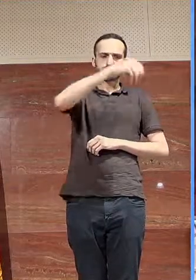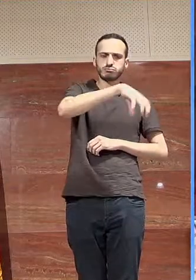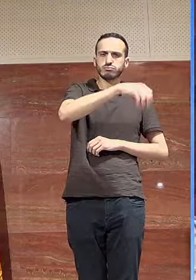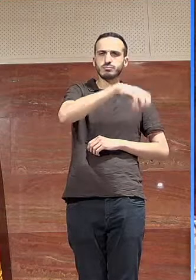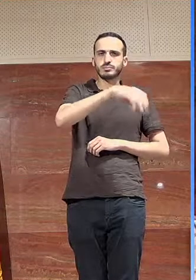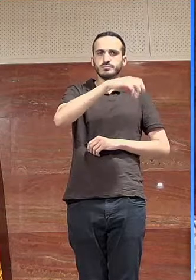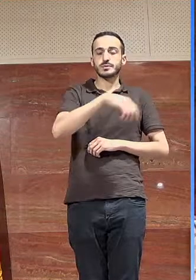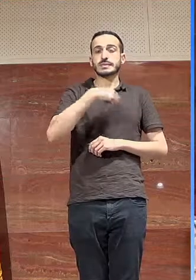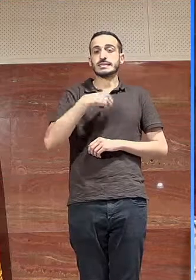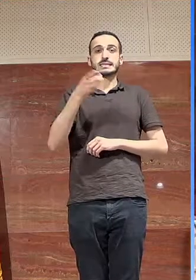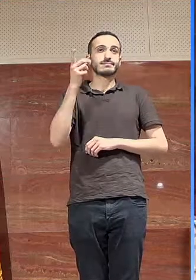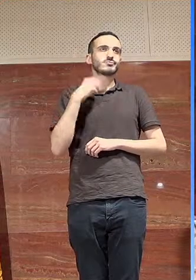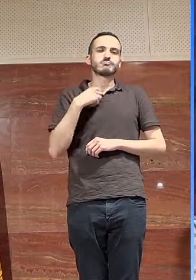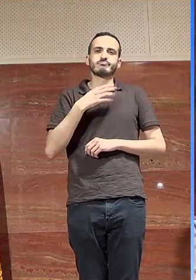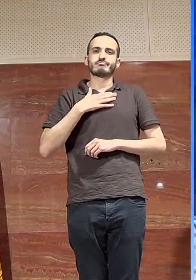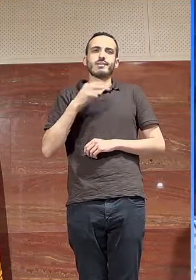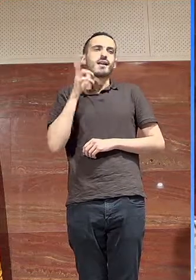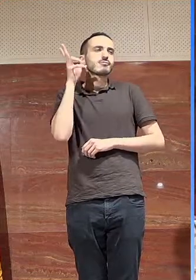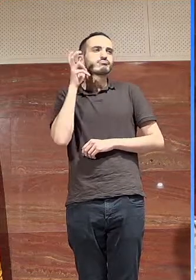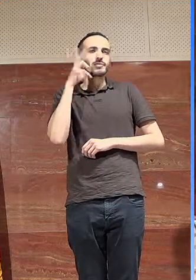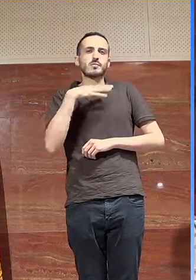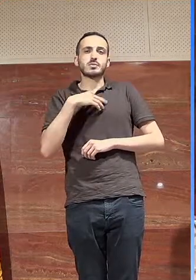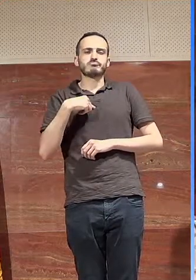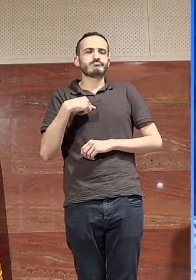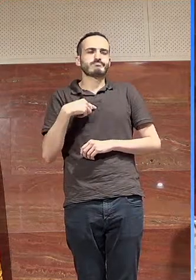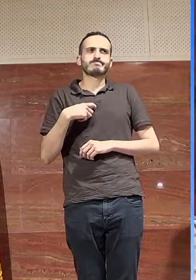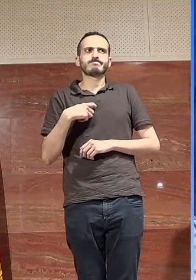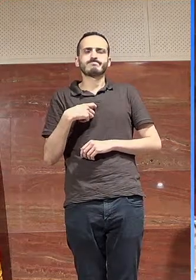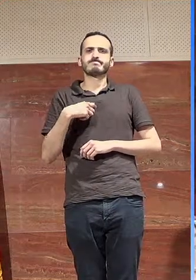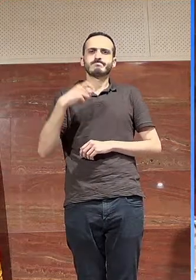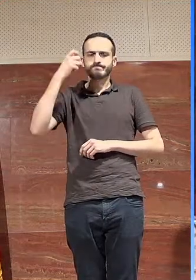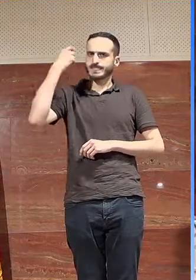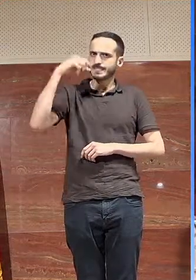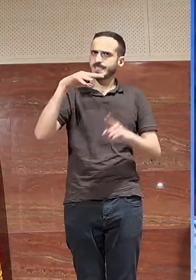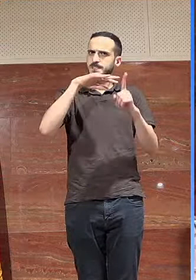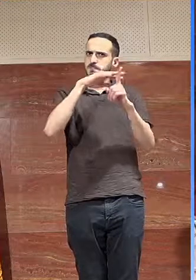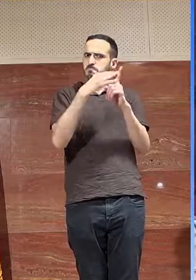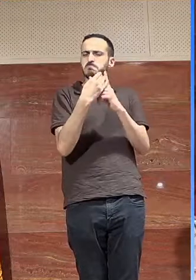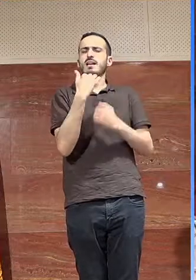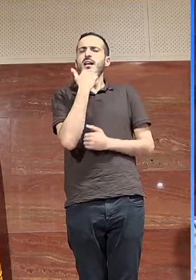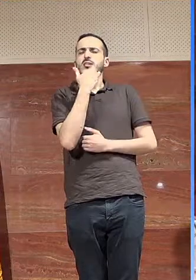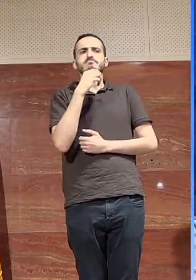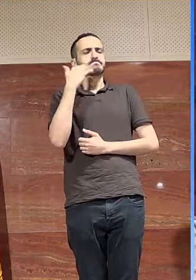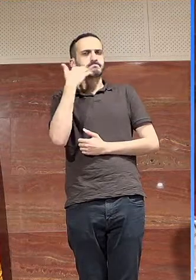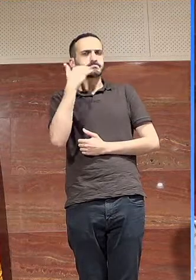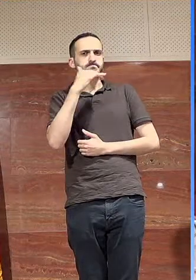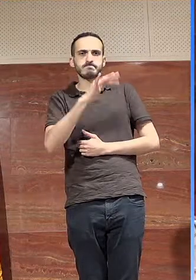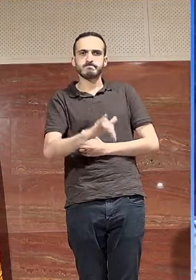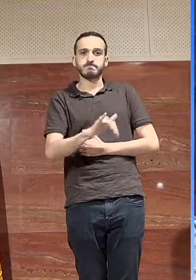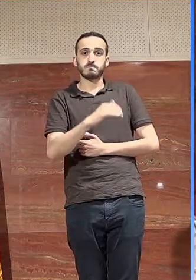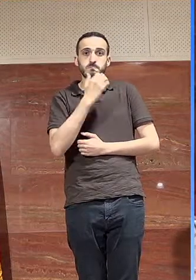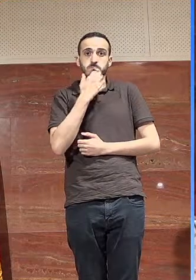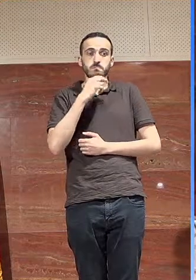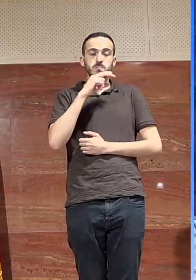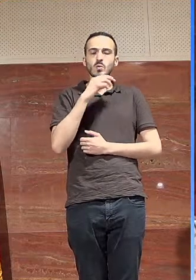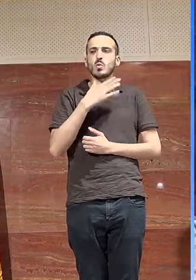en un momento determinado del agua al caer pues me puede indicar que algo ocurre, ¿no? No sé, todos habéis percibido seguro que estás cuando te